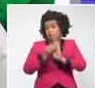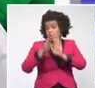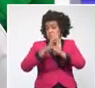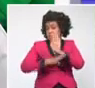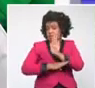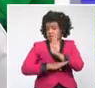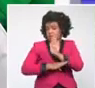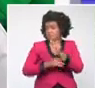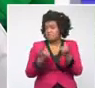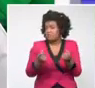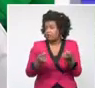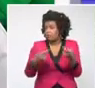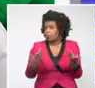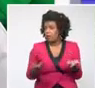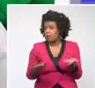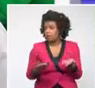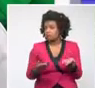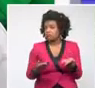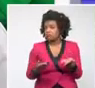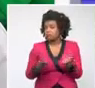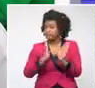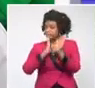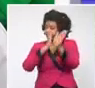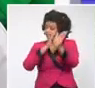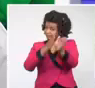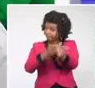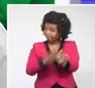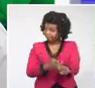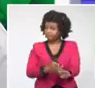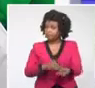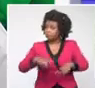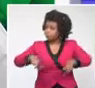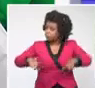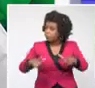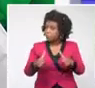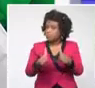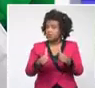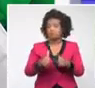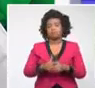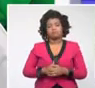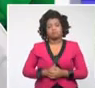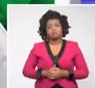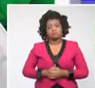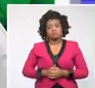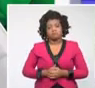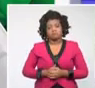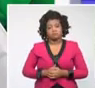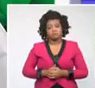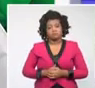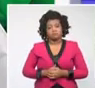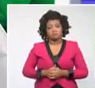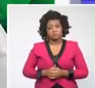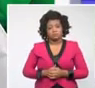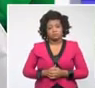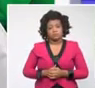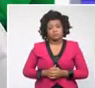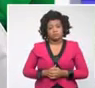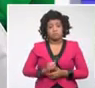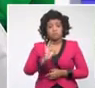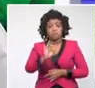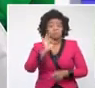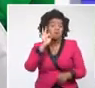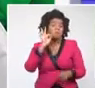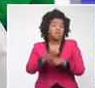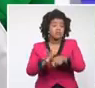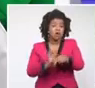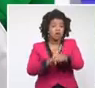en Cuba es cumplir con rigor lo establecido, sobre todo aquello que fue pensado en los inicios de la